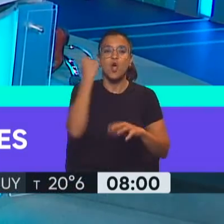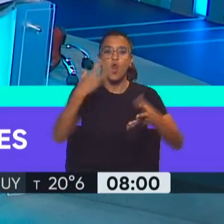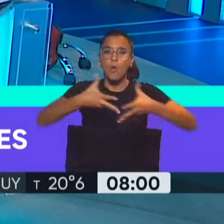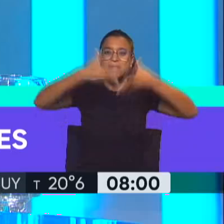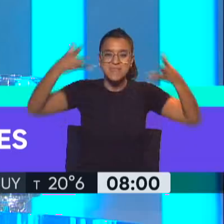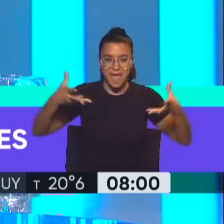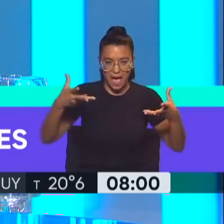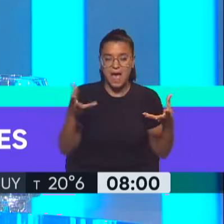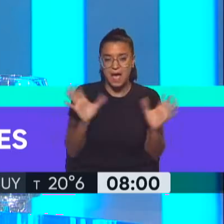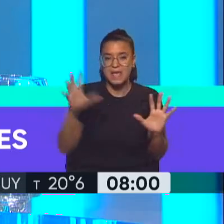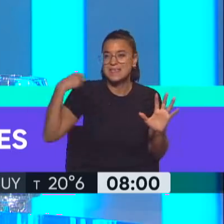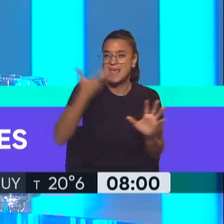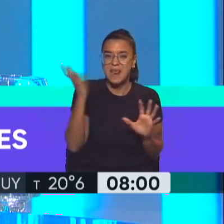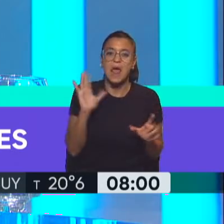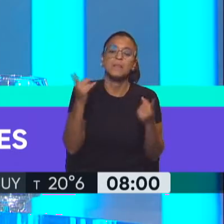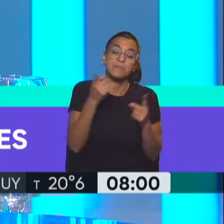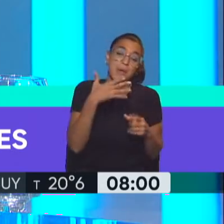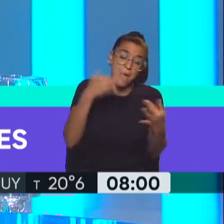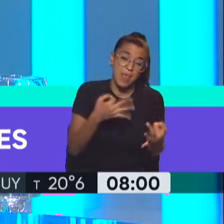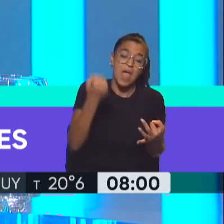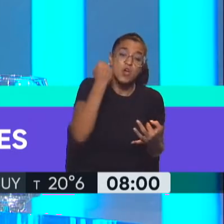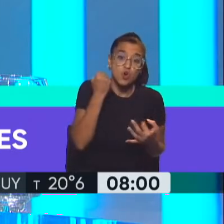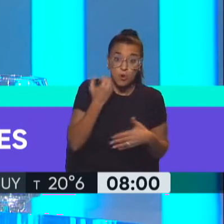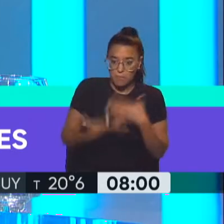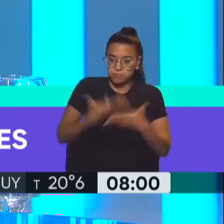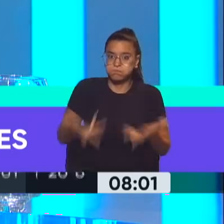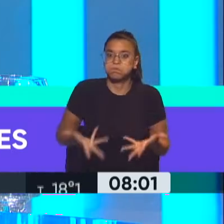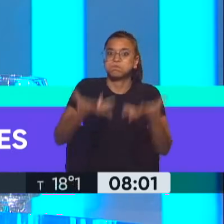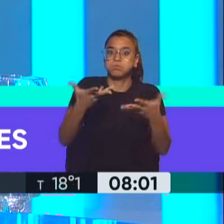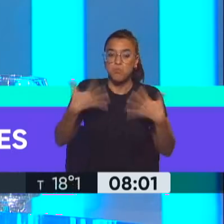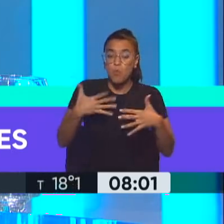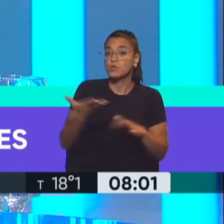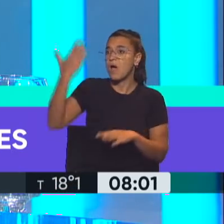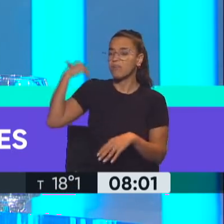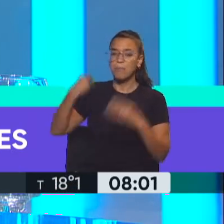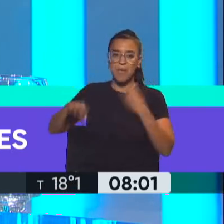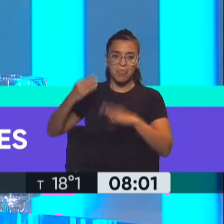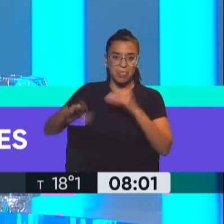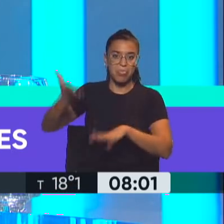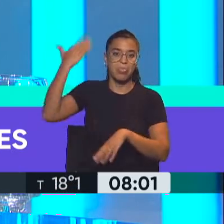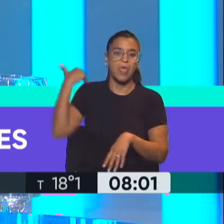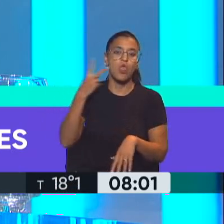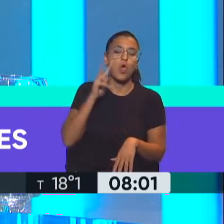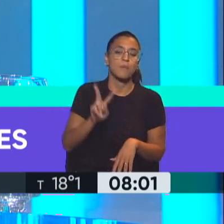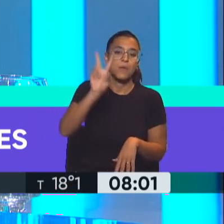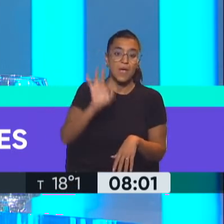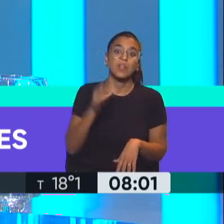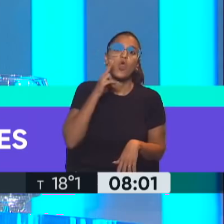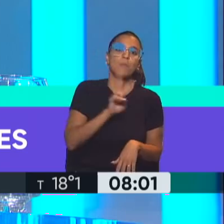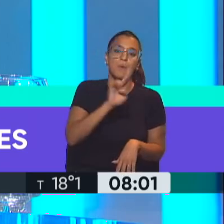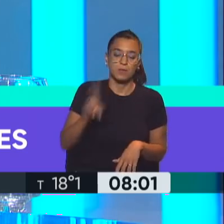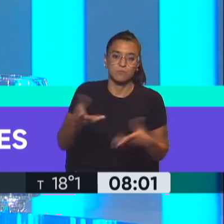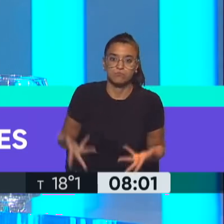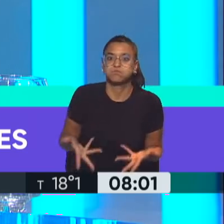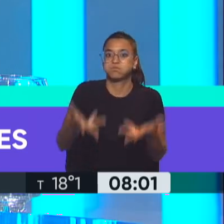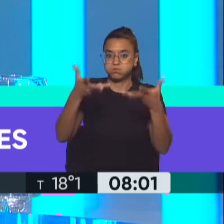quiero hacer esta salvedad porque es cierto la economía se recupero mucho todo lo que se había perdido en el 2020 se recuperó en el 2021 se